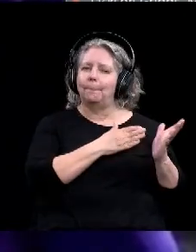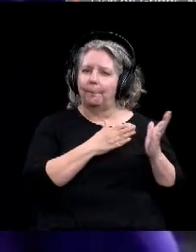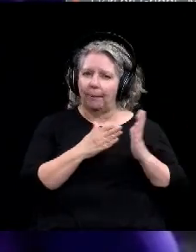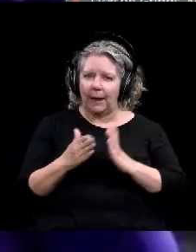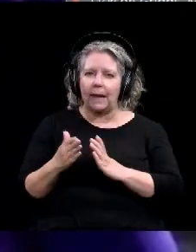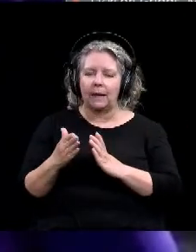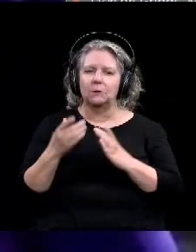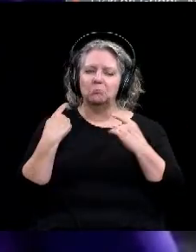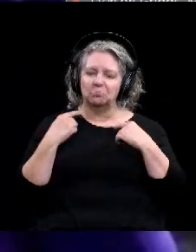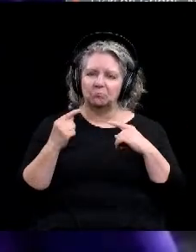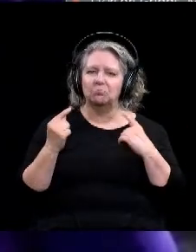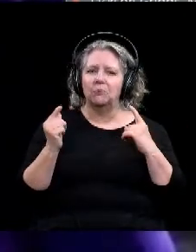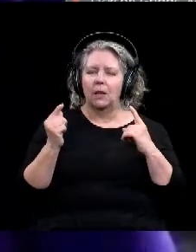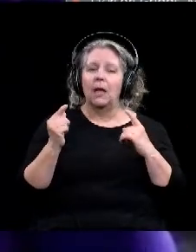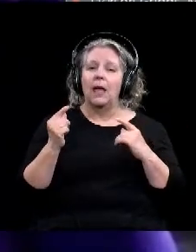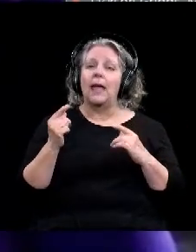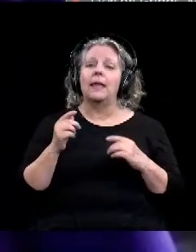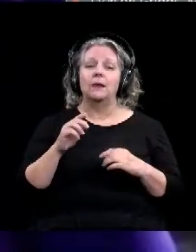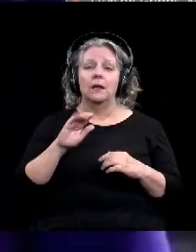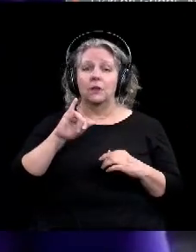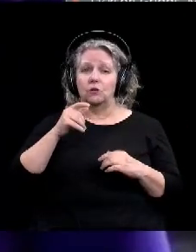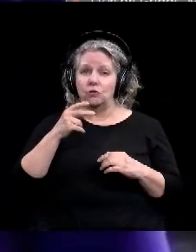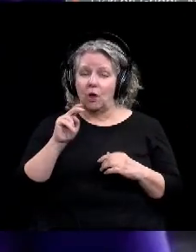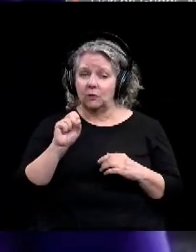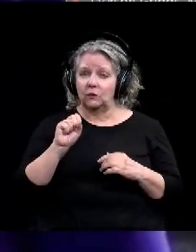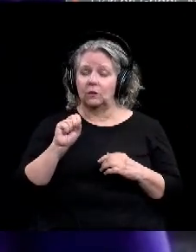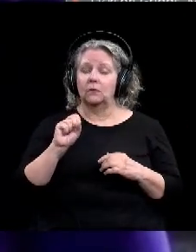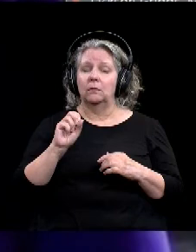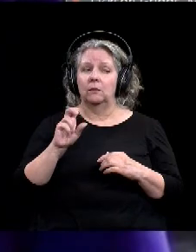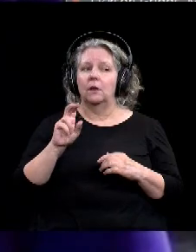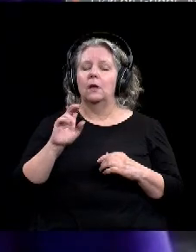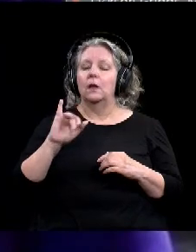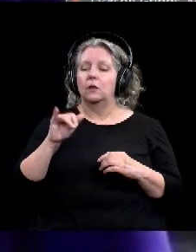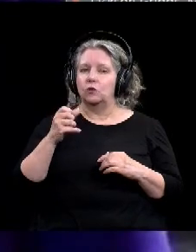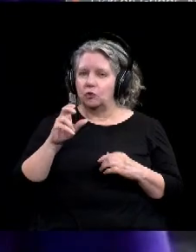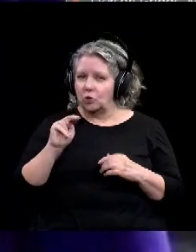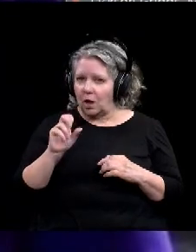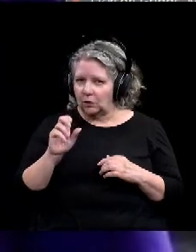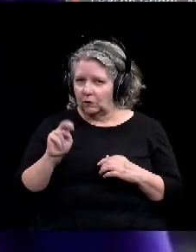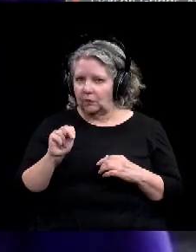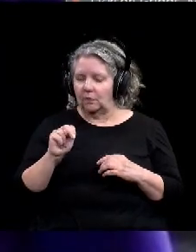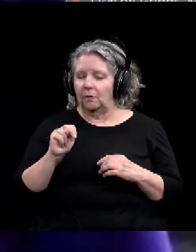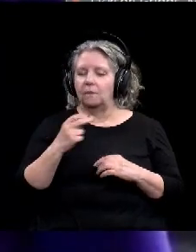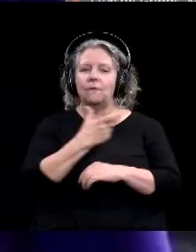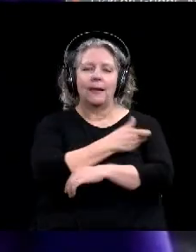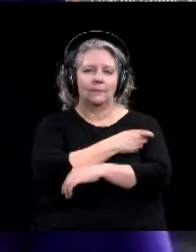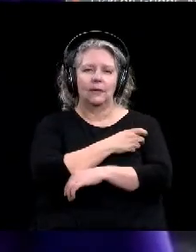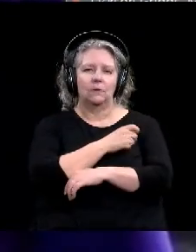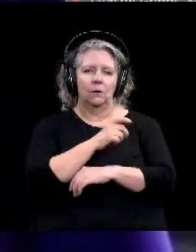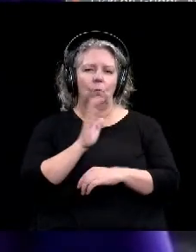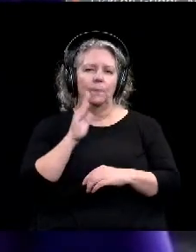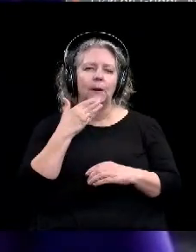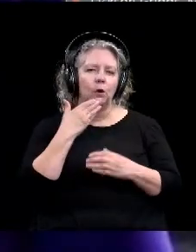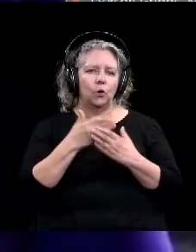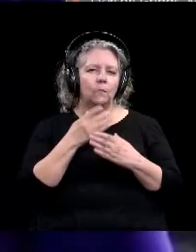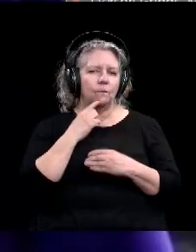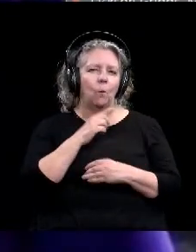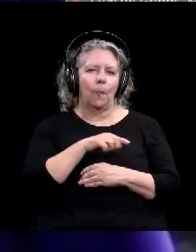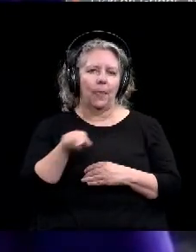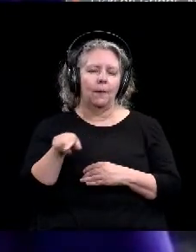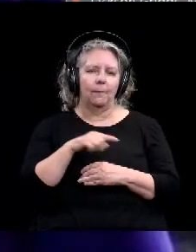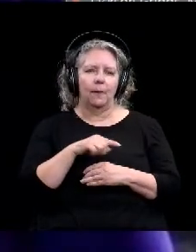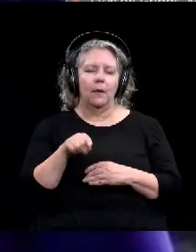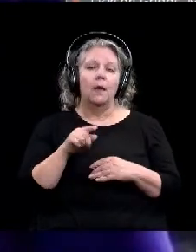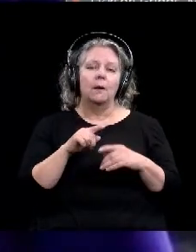y efectivas para incrementar estas vacunas a estas populación doctor husky está trabajando con versión wii como